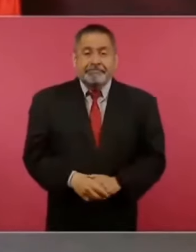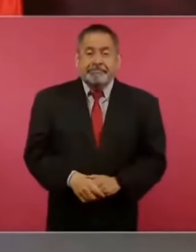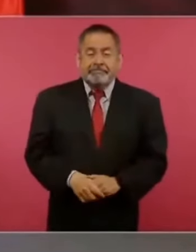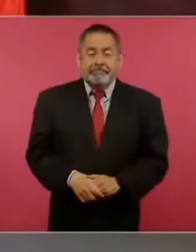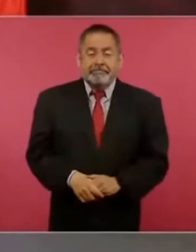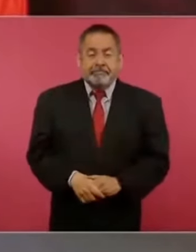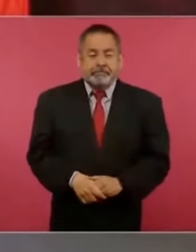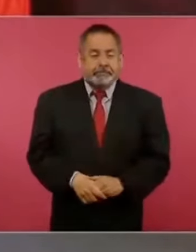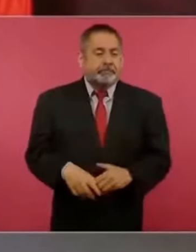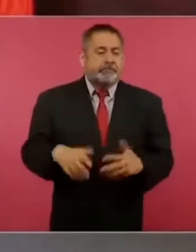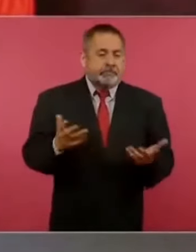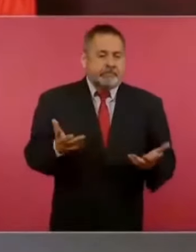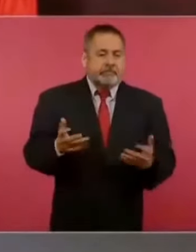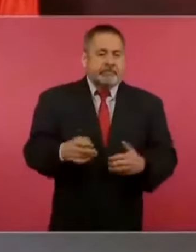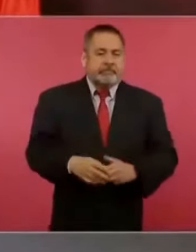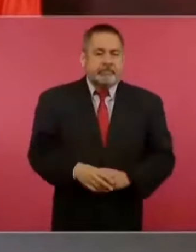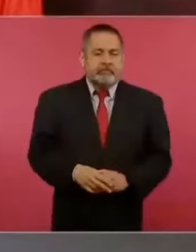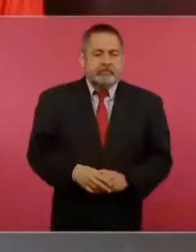Entonces,